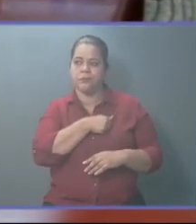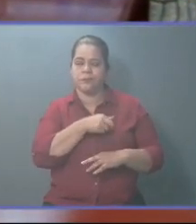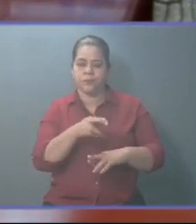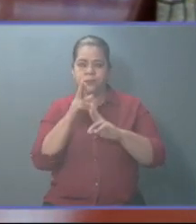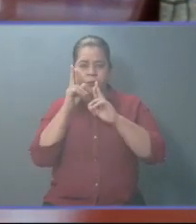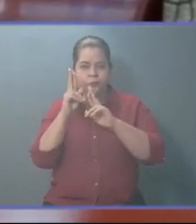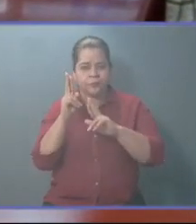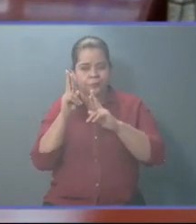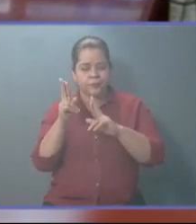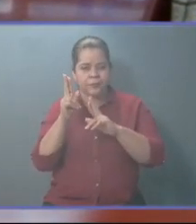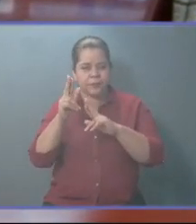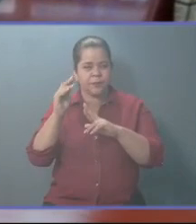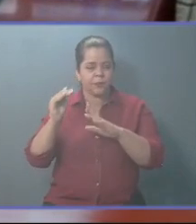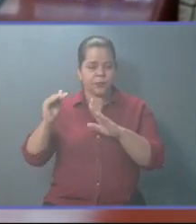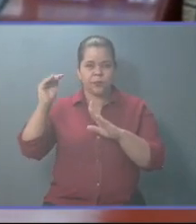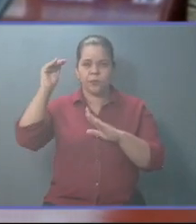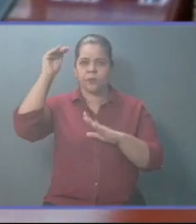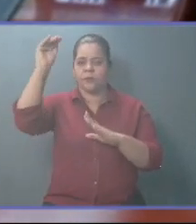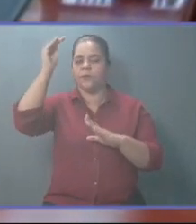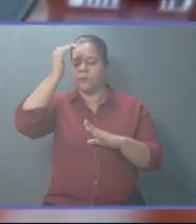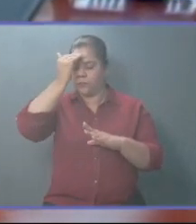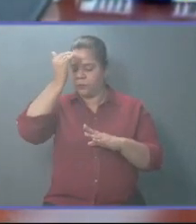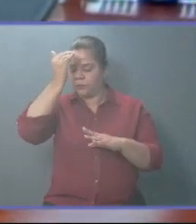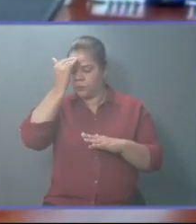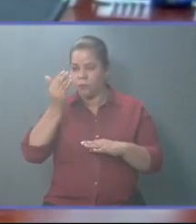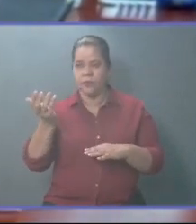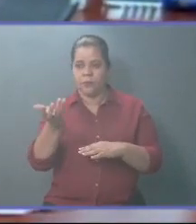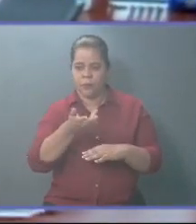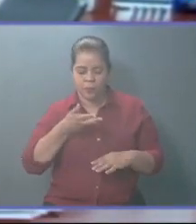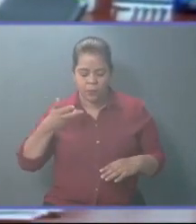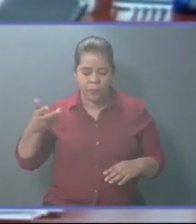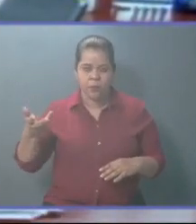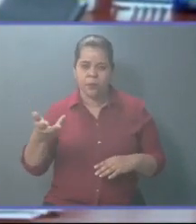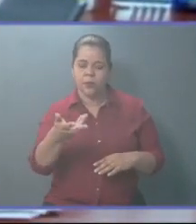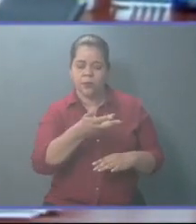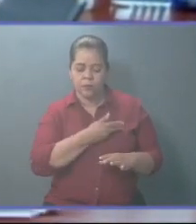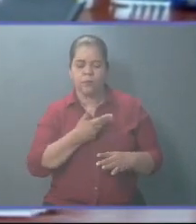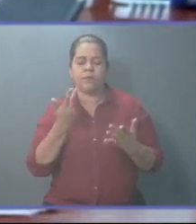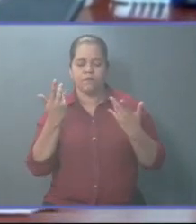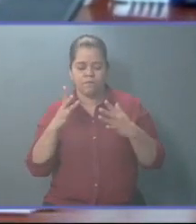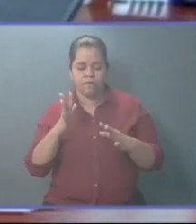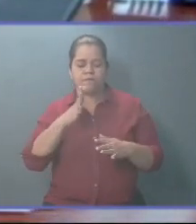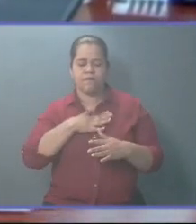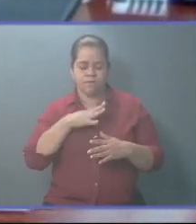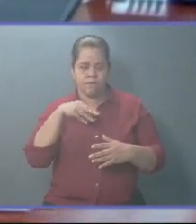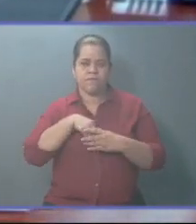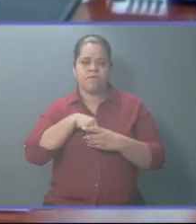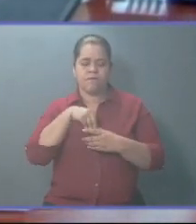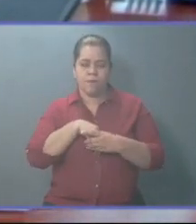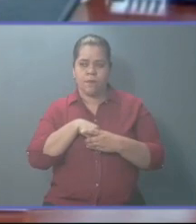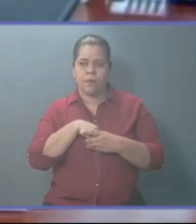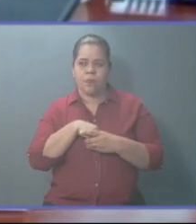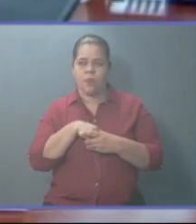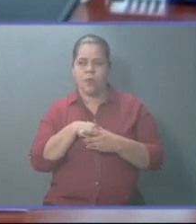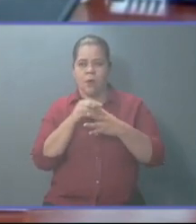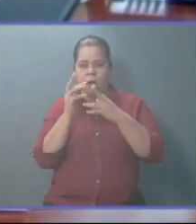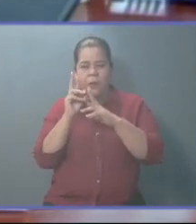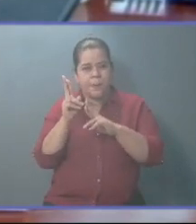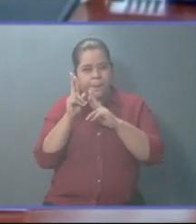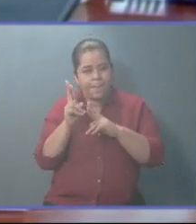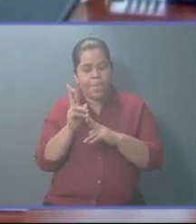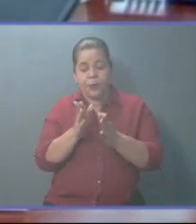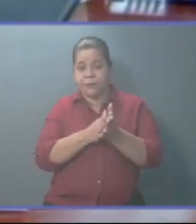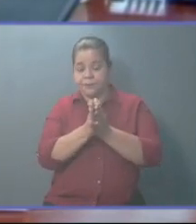muy alta que creo que tenemos todos los salvadoreños y las salvadoreñas, y es el asegurar que los